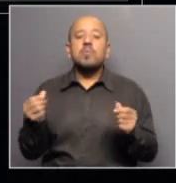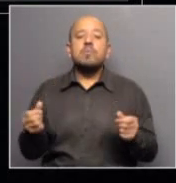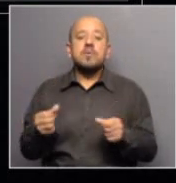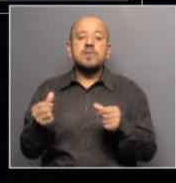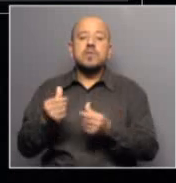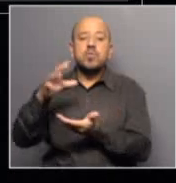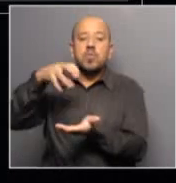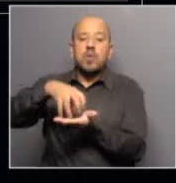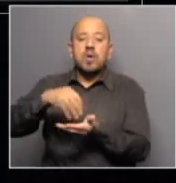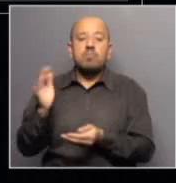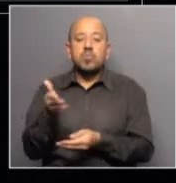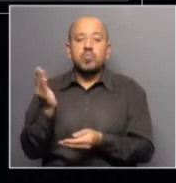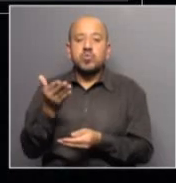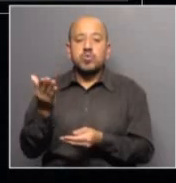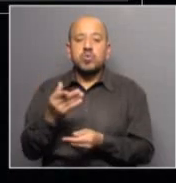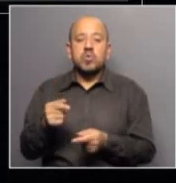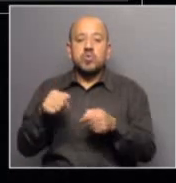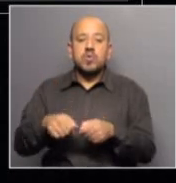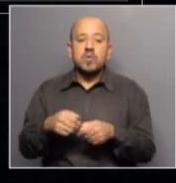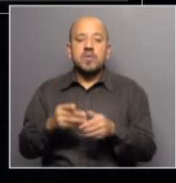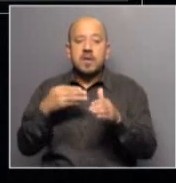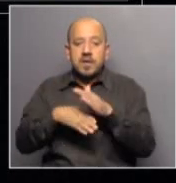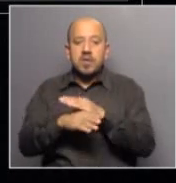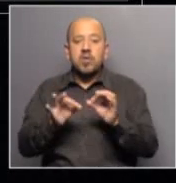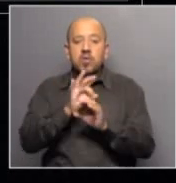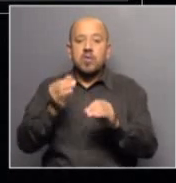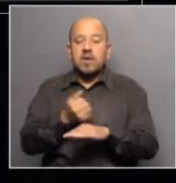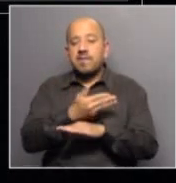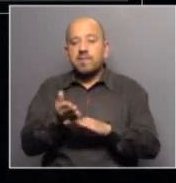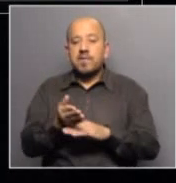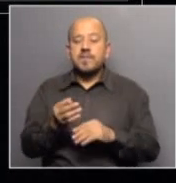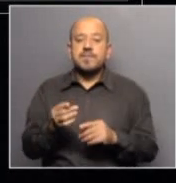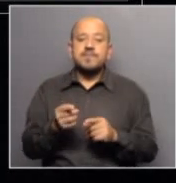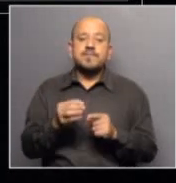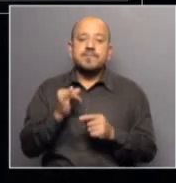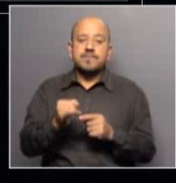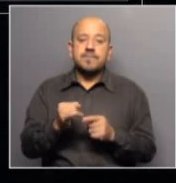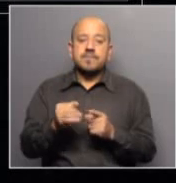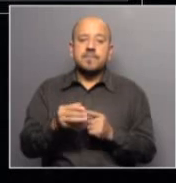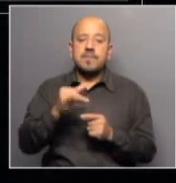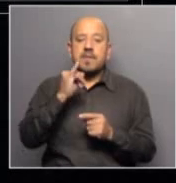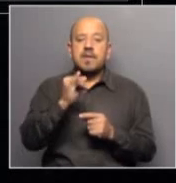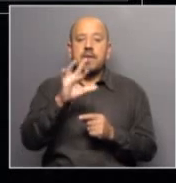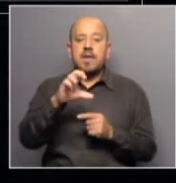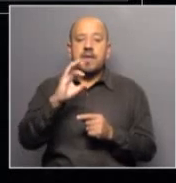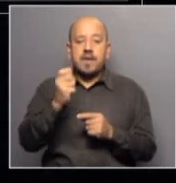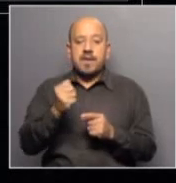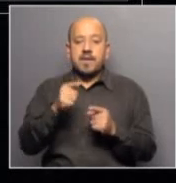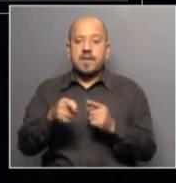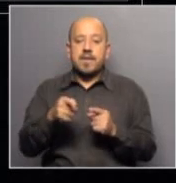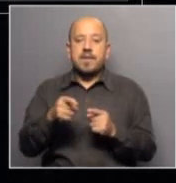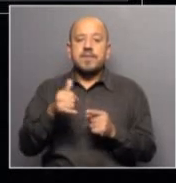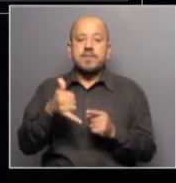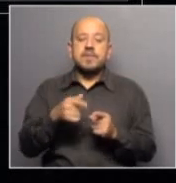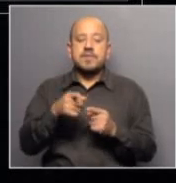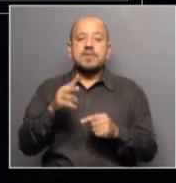que puede ser una producción de adentro o una producción de afuera. Lo que sí el IRCA impone son determinadas